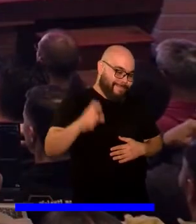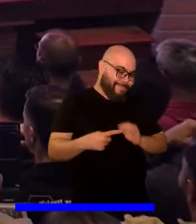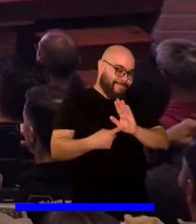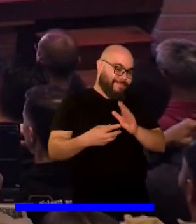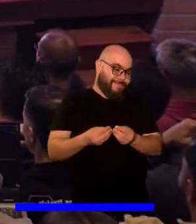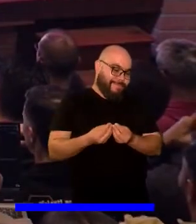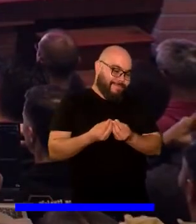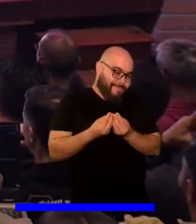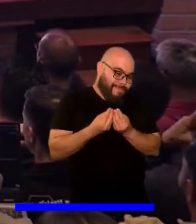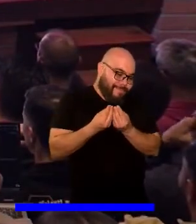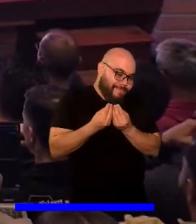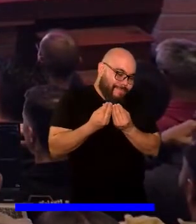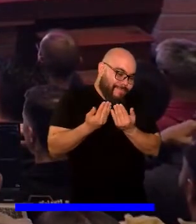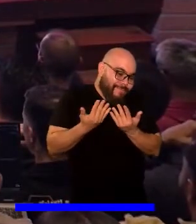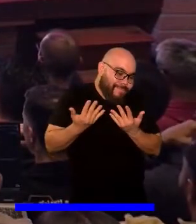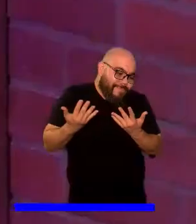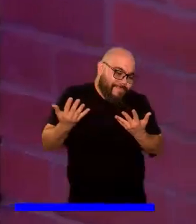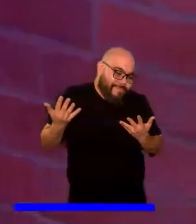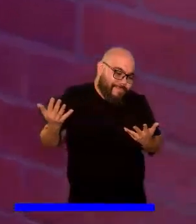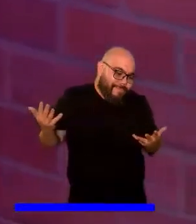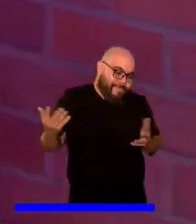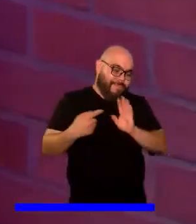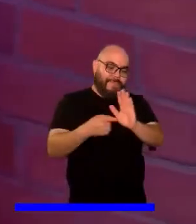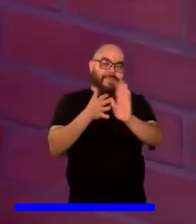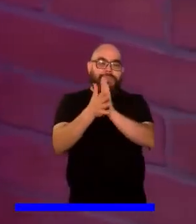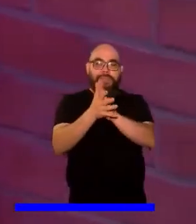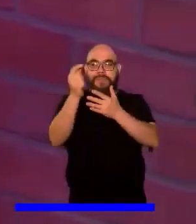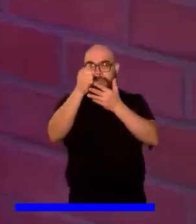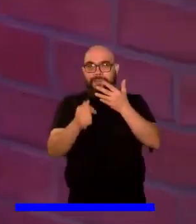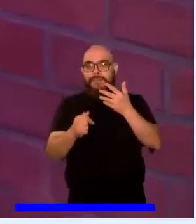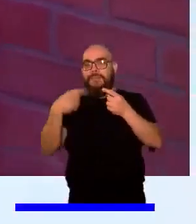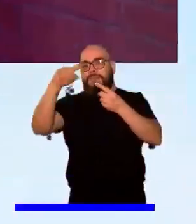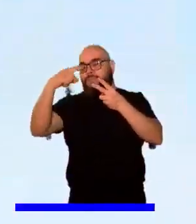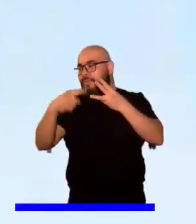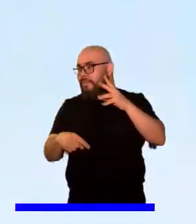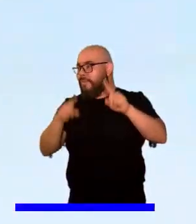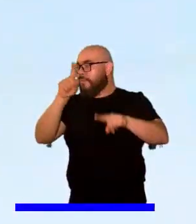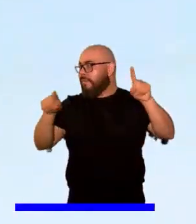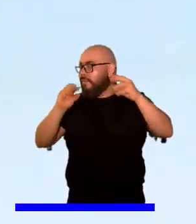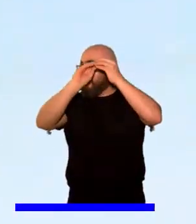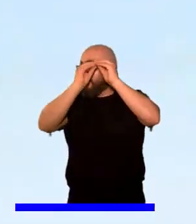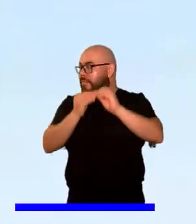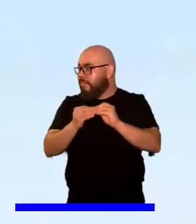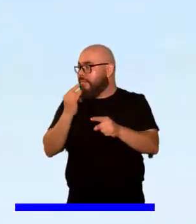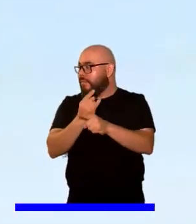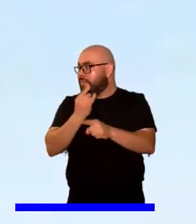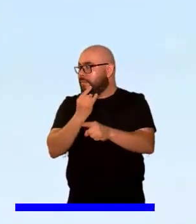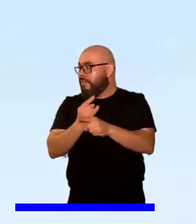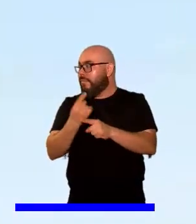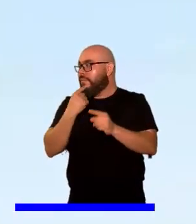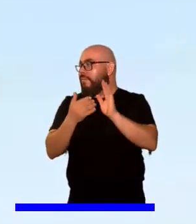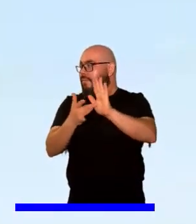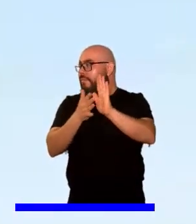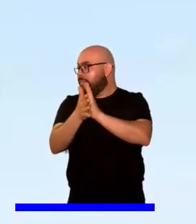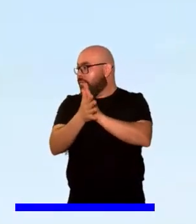entre muchas máquinas. Pero al distribuirlo entre muchas máquinas empiezan a surgir otras formas de utilizarlo, porque entonces ya tengo algo que me